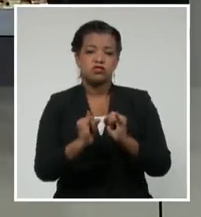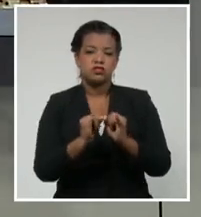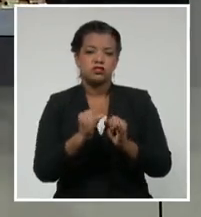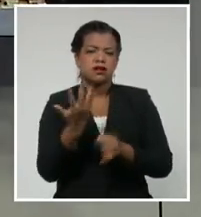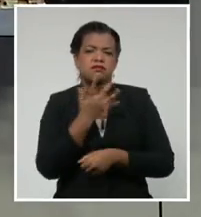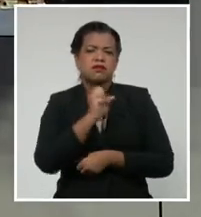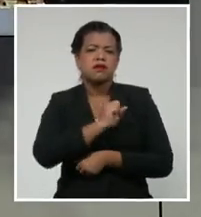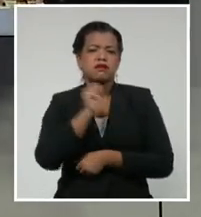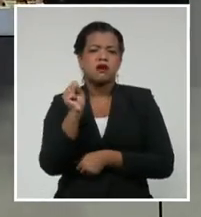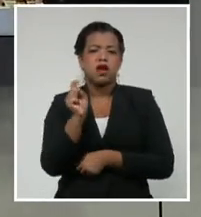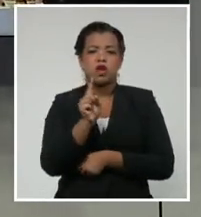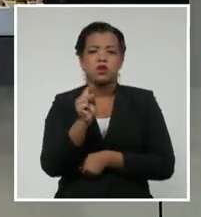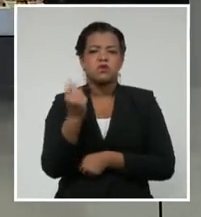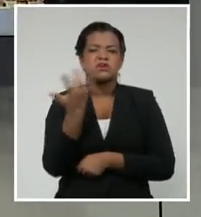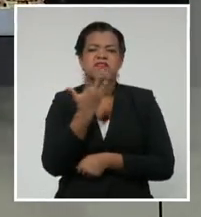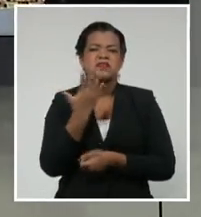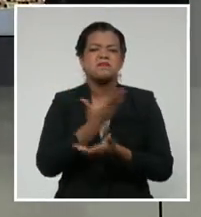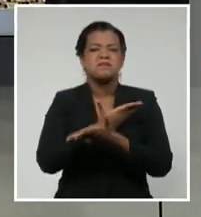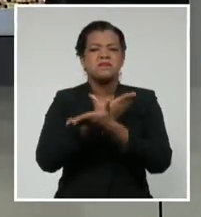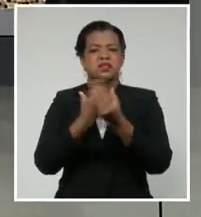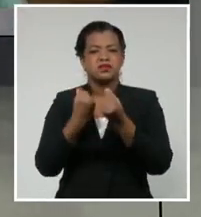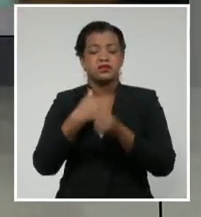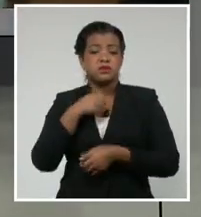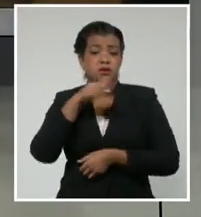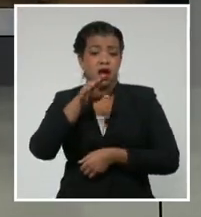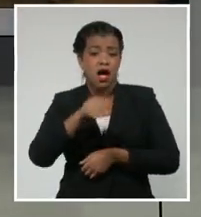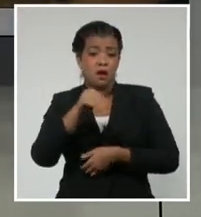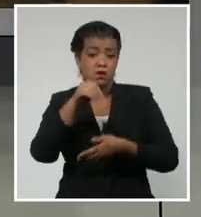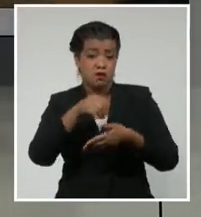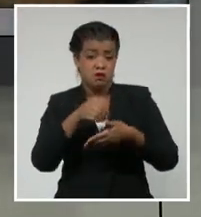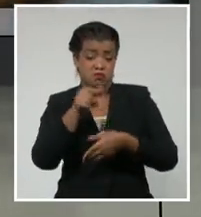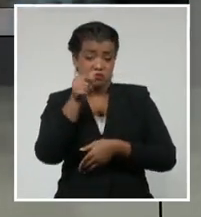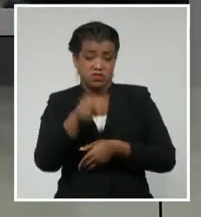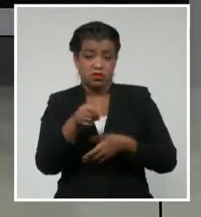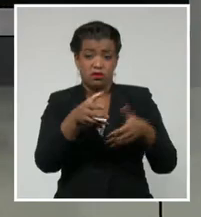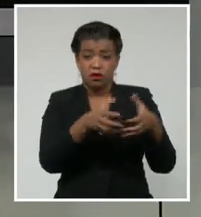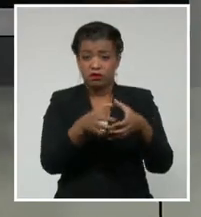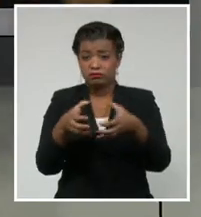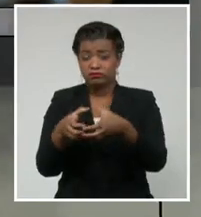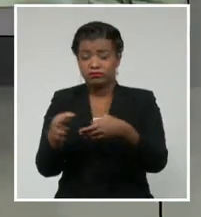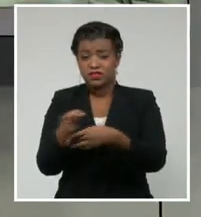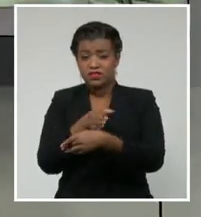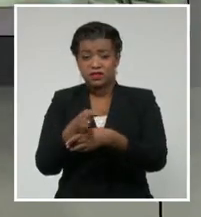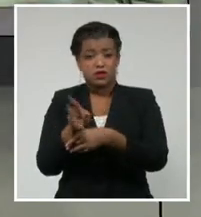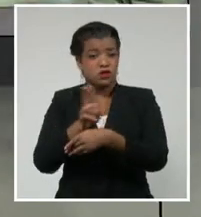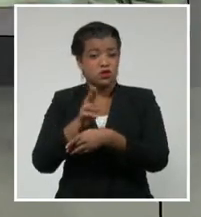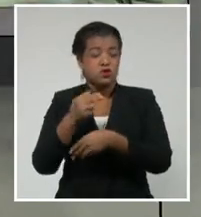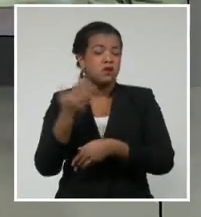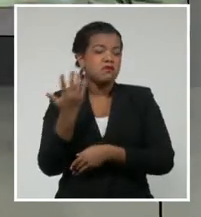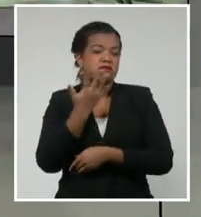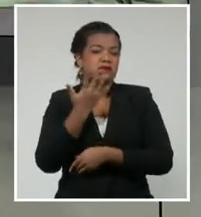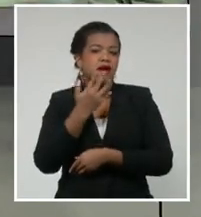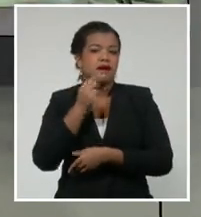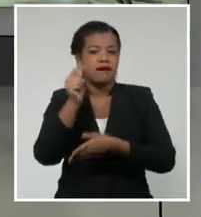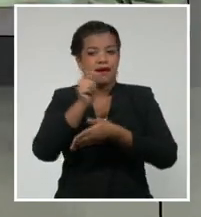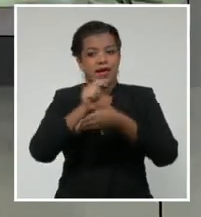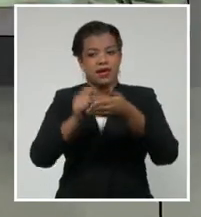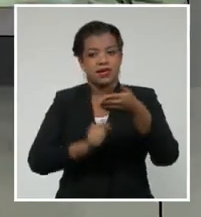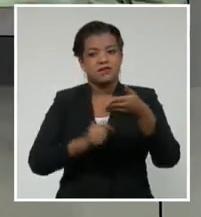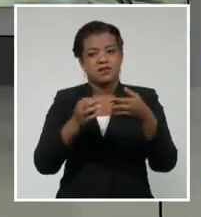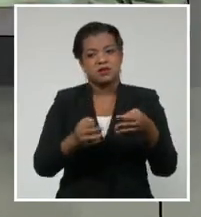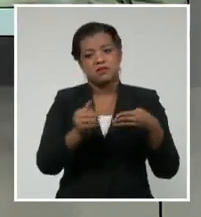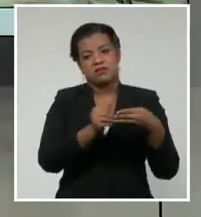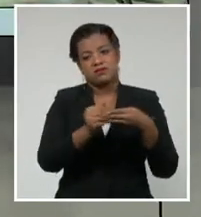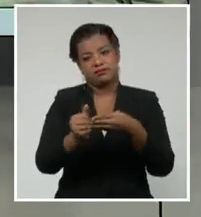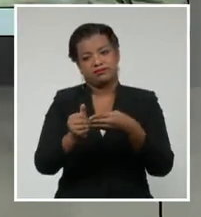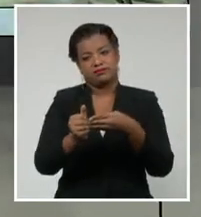sino quién perdió y no hablo de los candidatos de la derecha sino de los autores intelectuales que escribieron el guión para la salida de